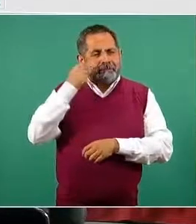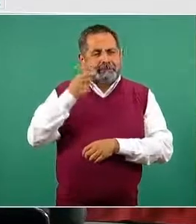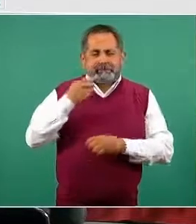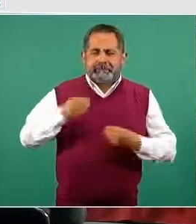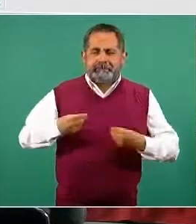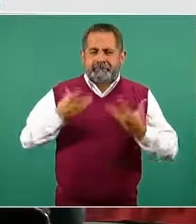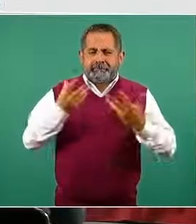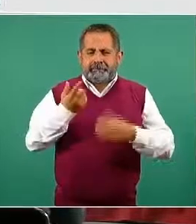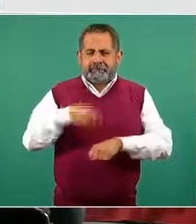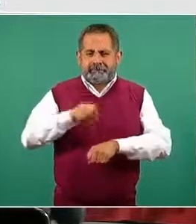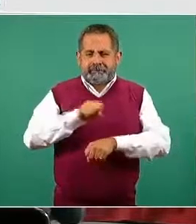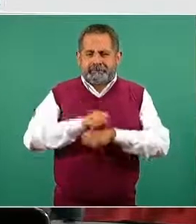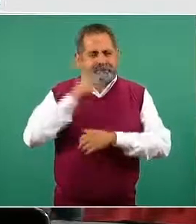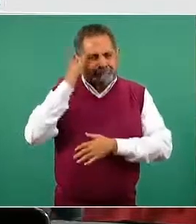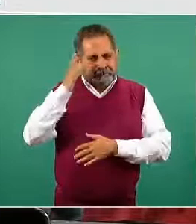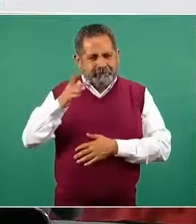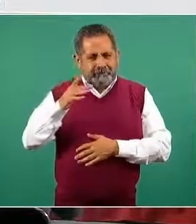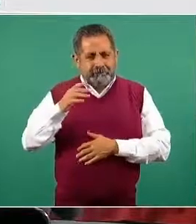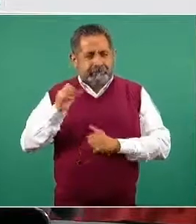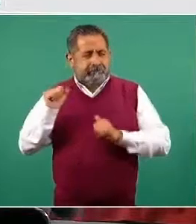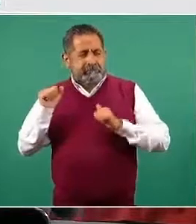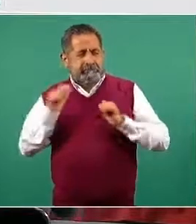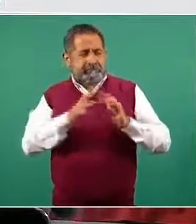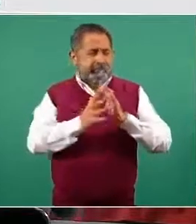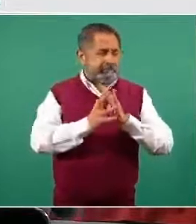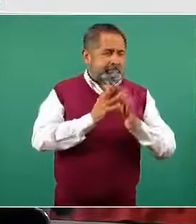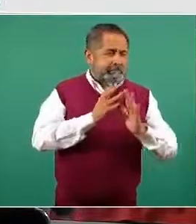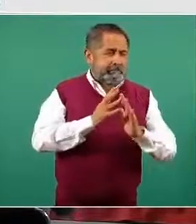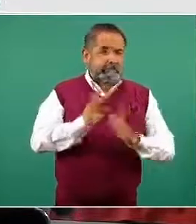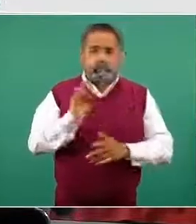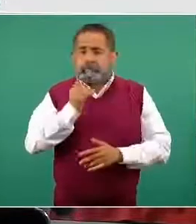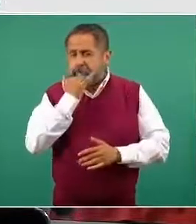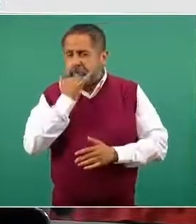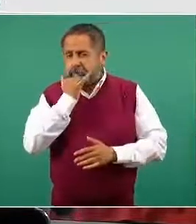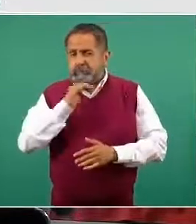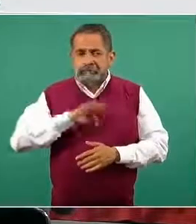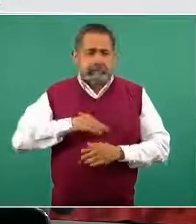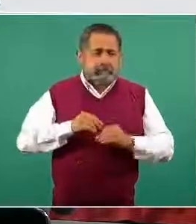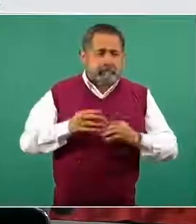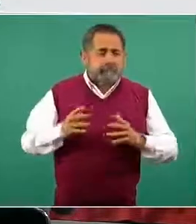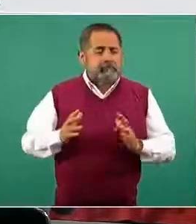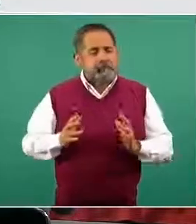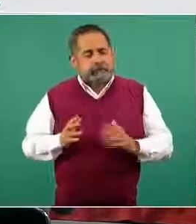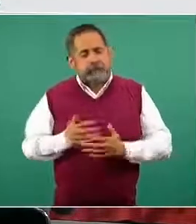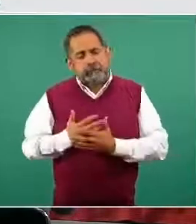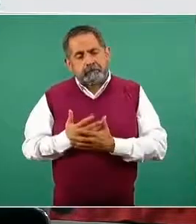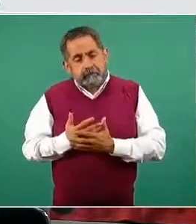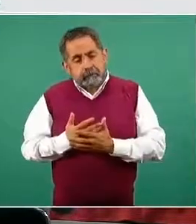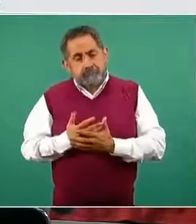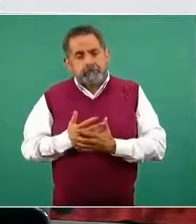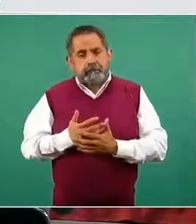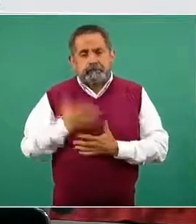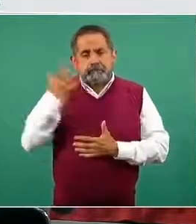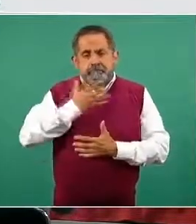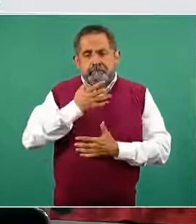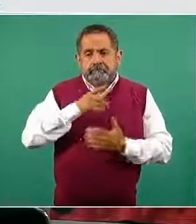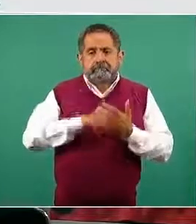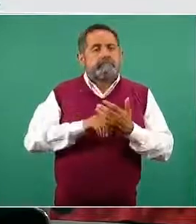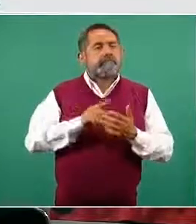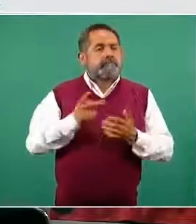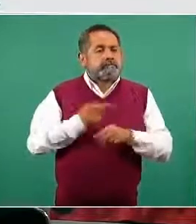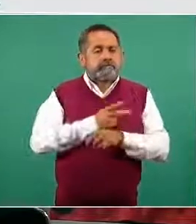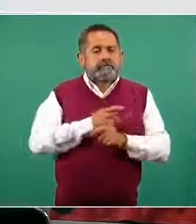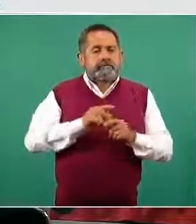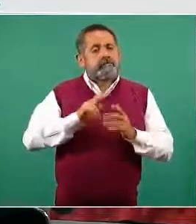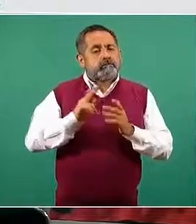primavera, lo que es Semana Santa y Semana de Pascua. Sin embargo, después de esto volvemos a observar un descenso